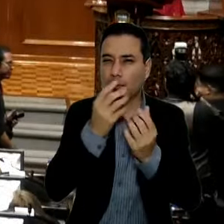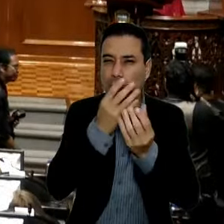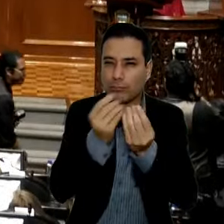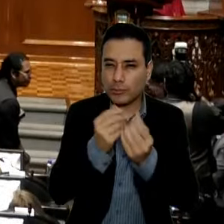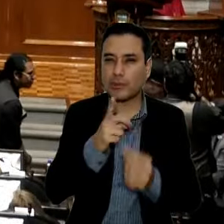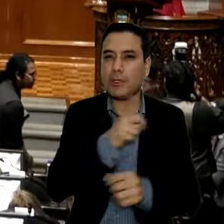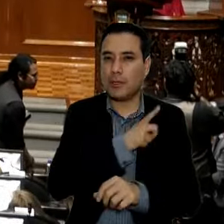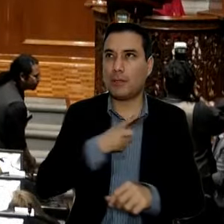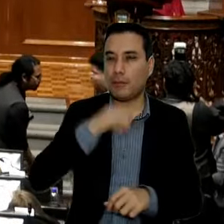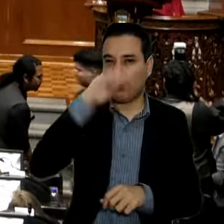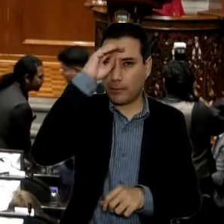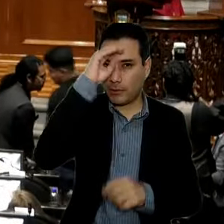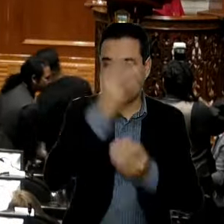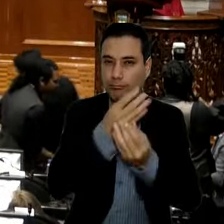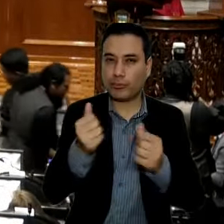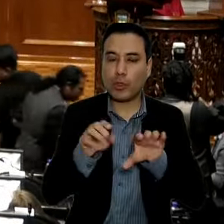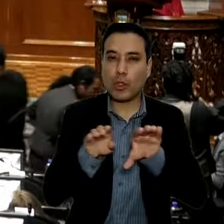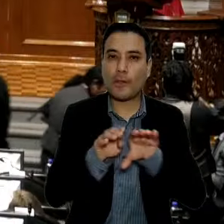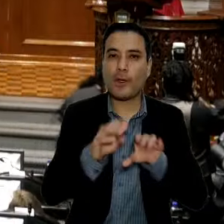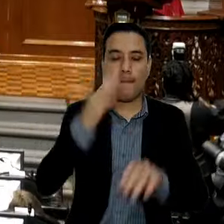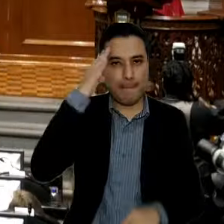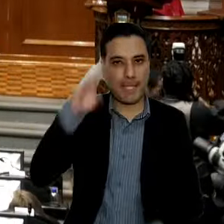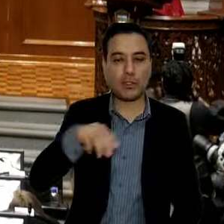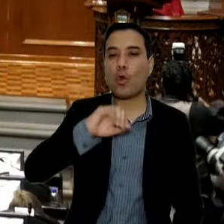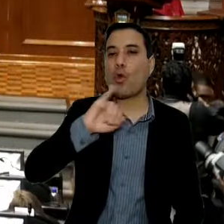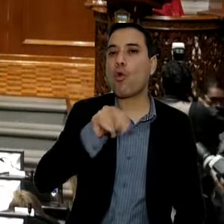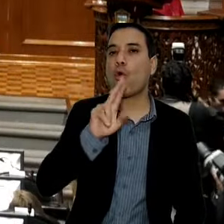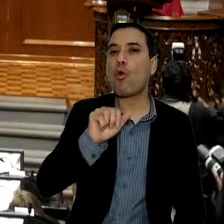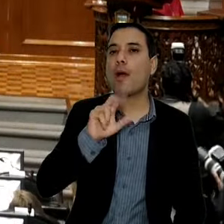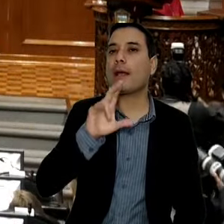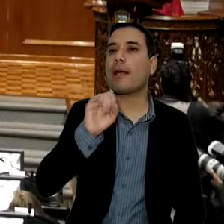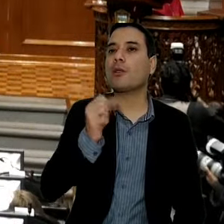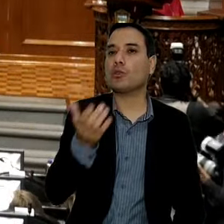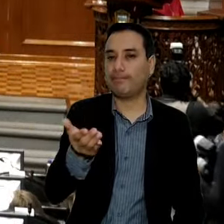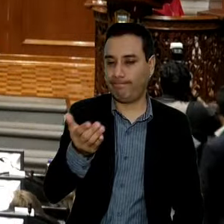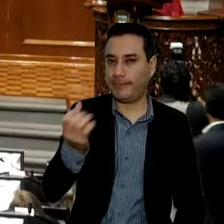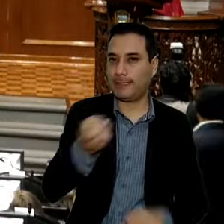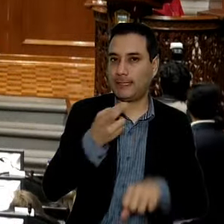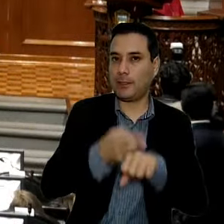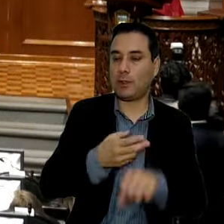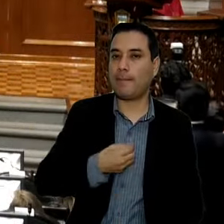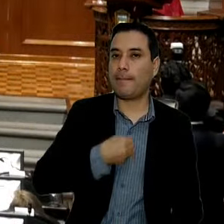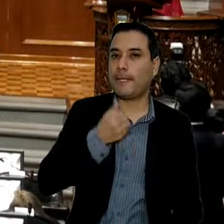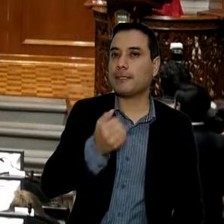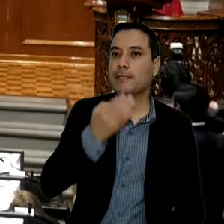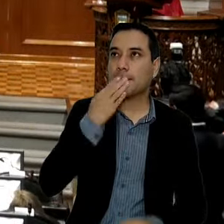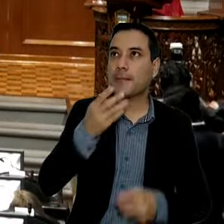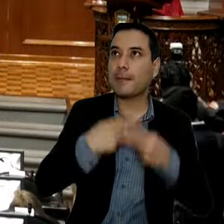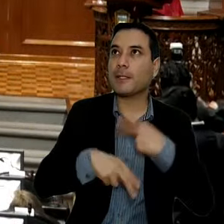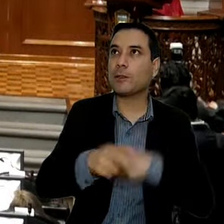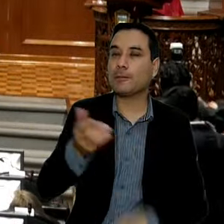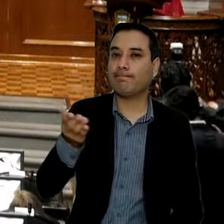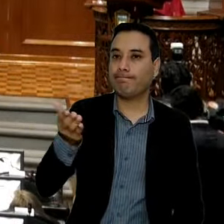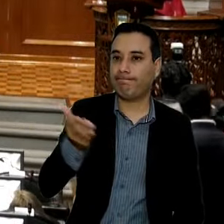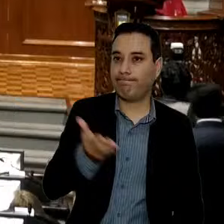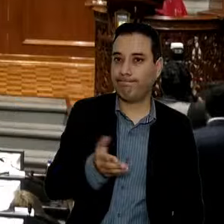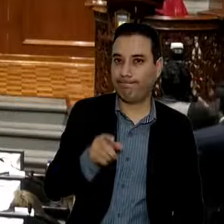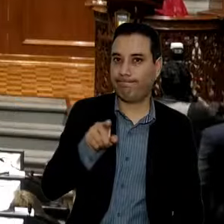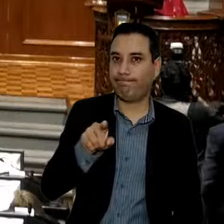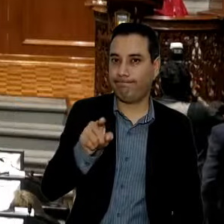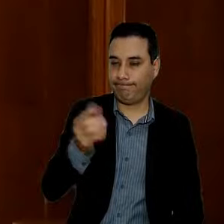Juan Carlos González Romero secretario de bienestar sea usted bienvenido a este recinto